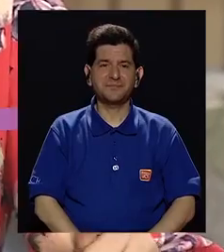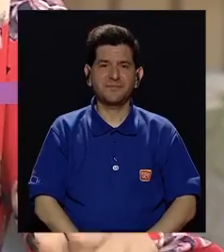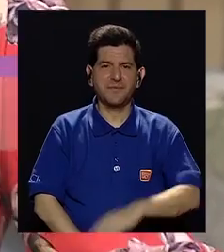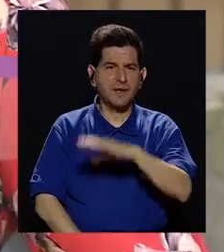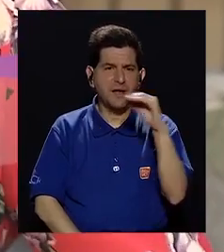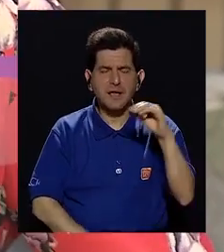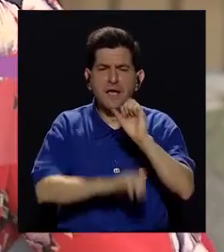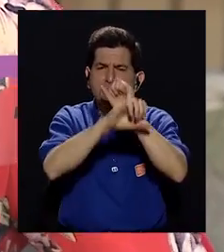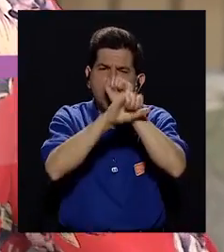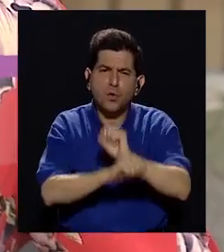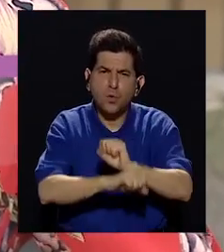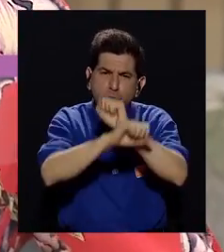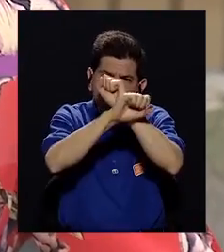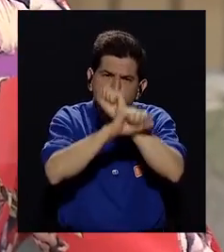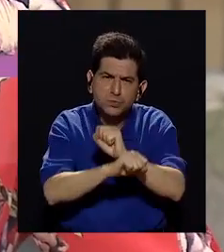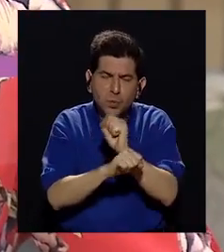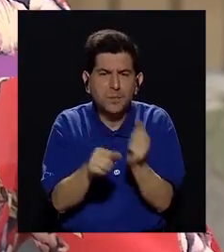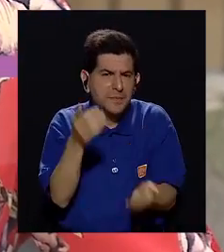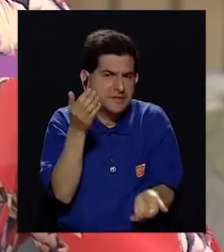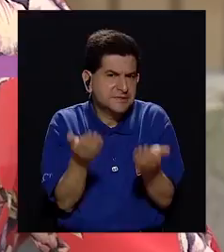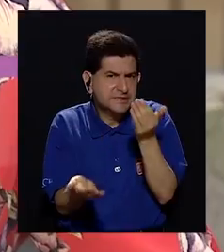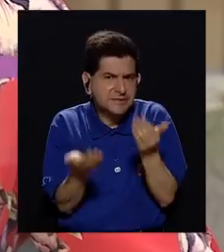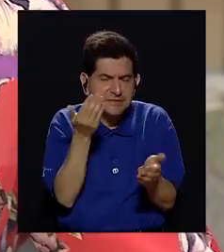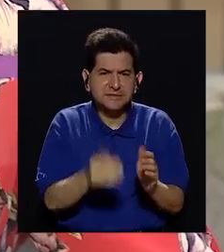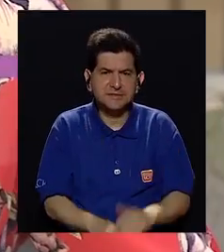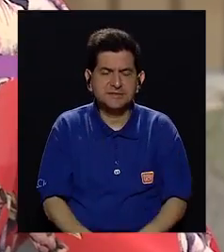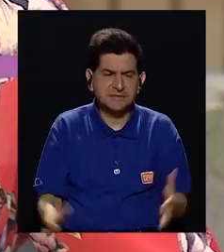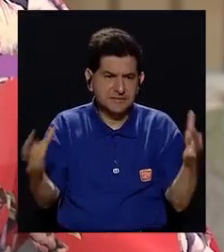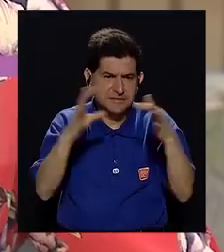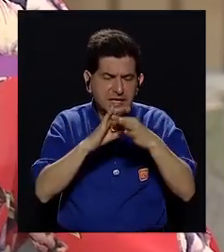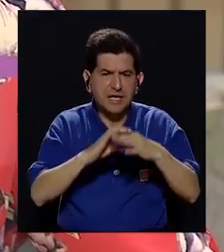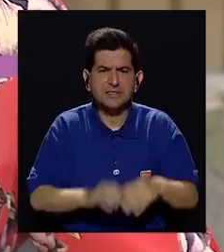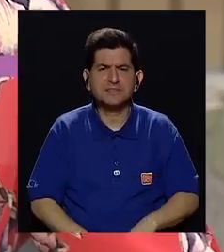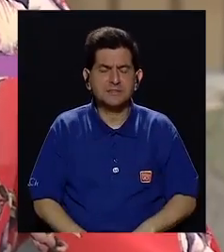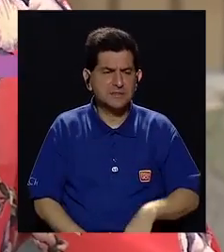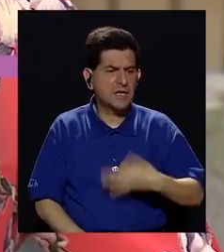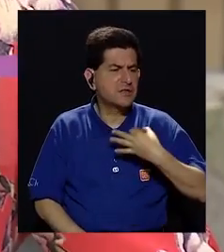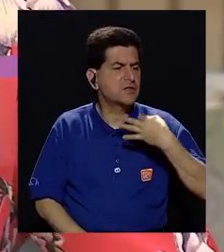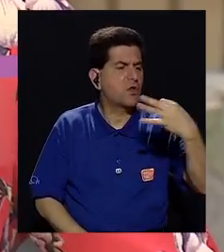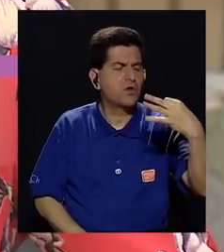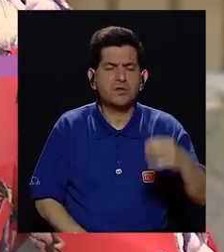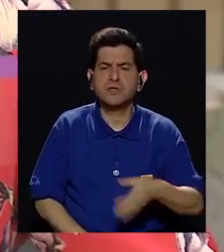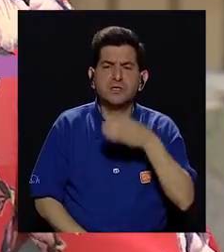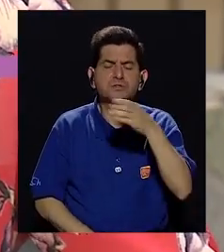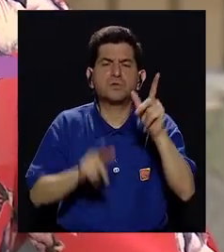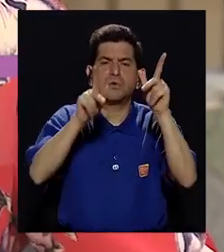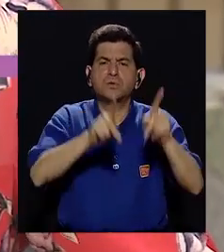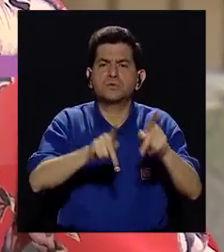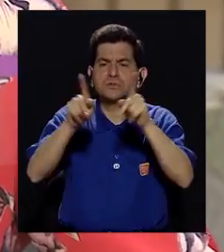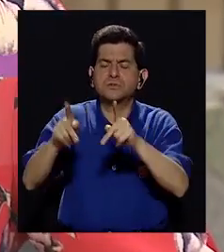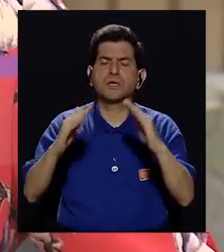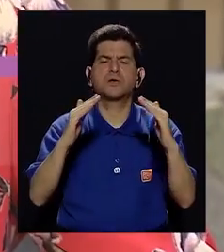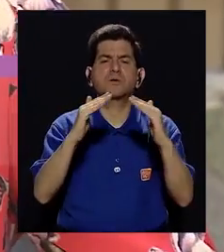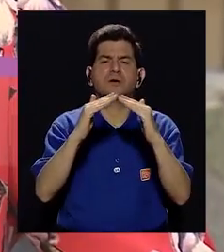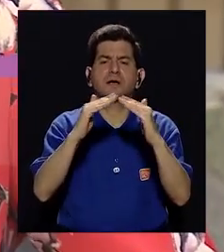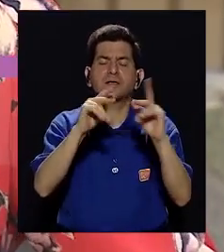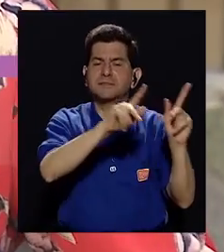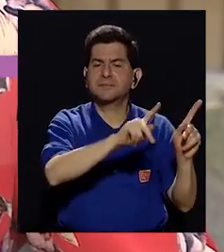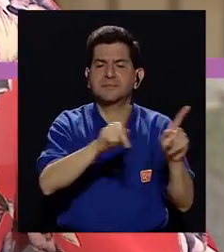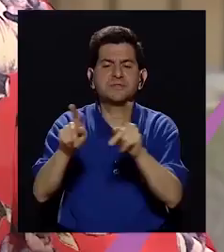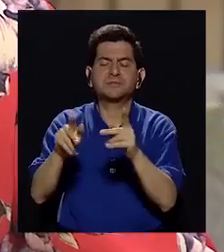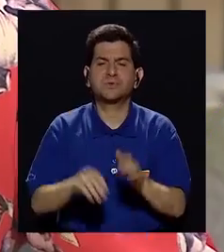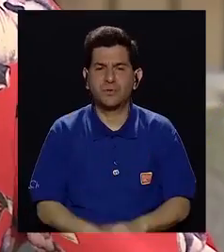Doctor, a nivel de hábitos, sobre todo hábitos, lo que tenga que ver con cotidianidad, lo que podamos recomendarle a las personas que están en